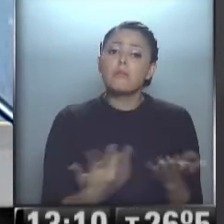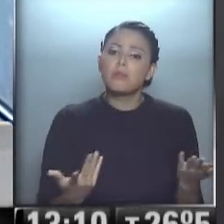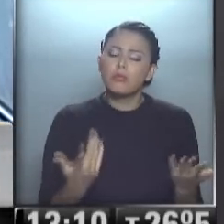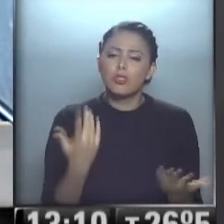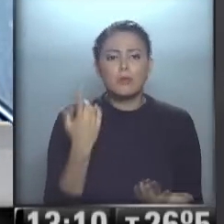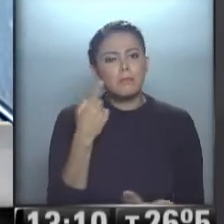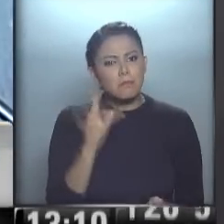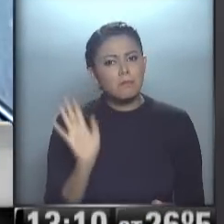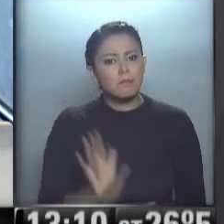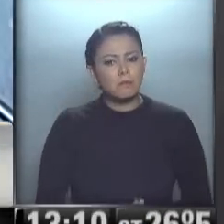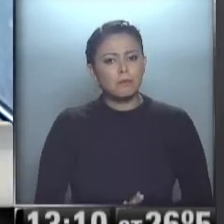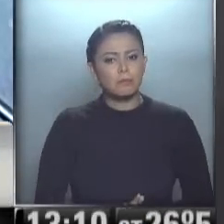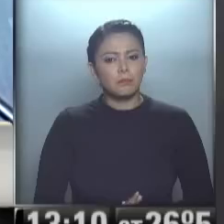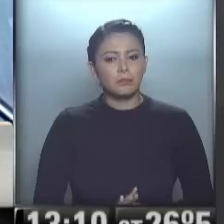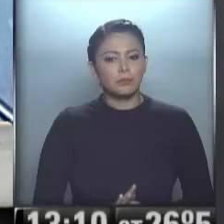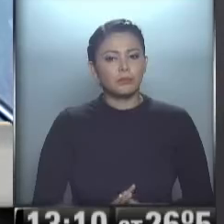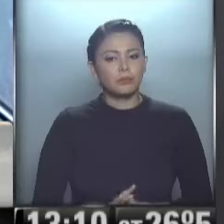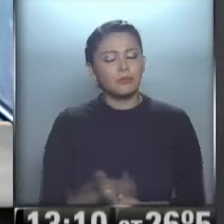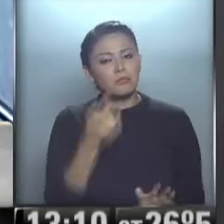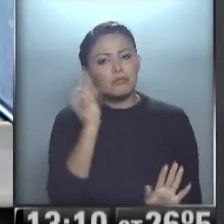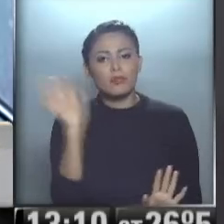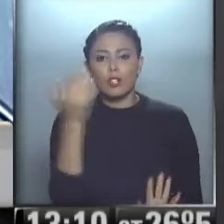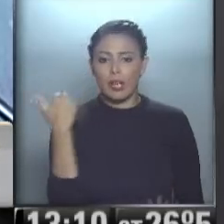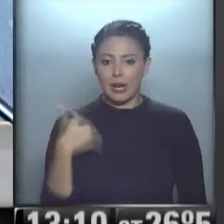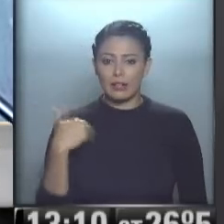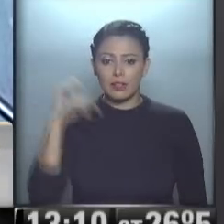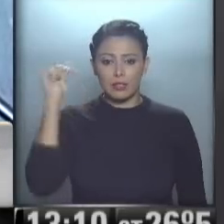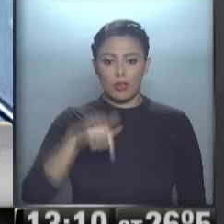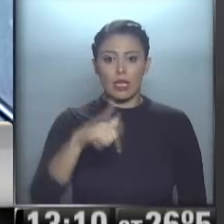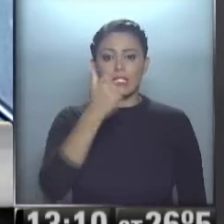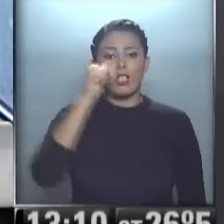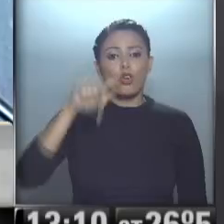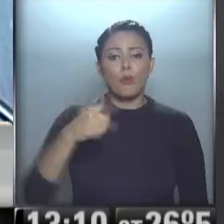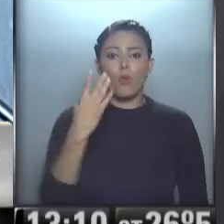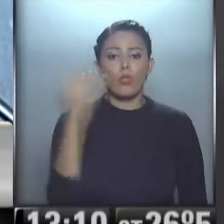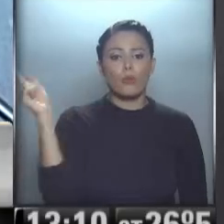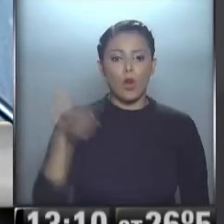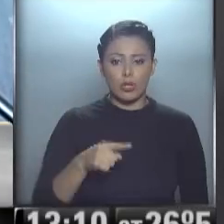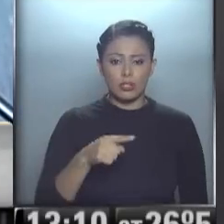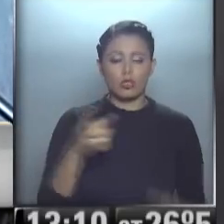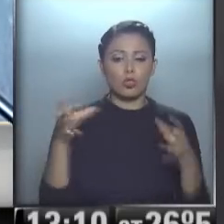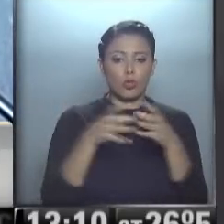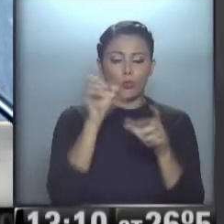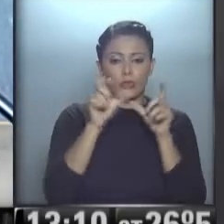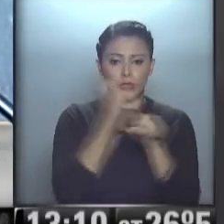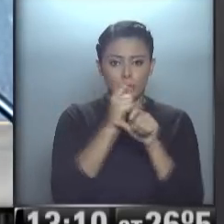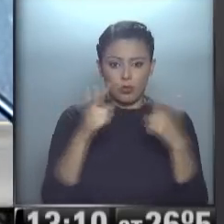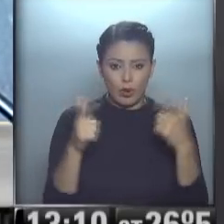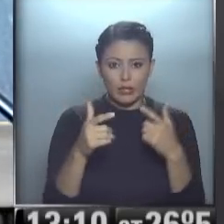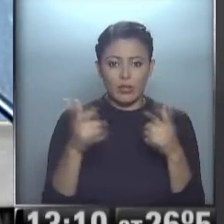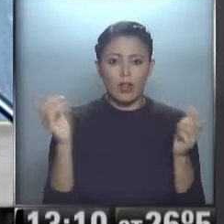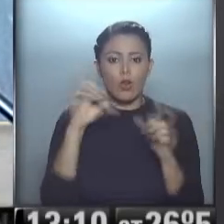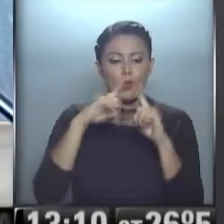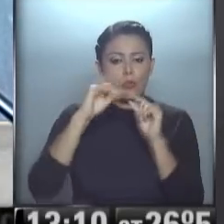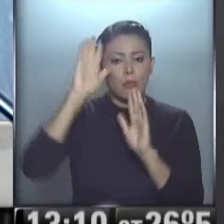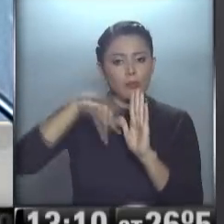llamativo que la República Argentina hoy tiene el 6,4 por de tasa de desempleo la más baja